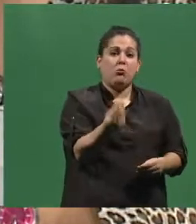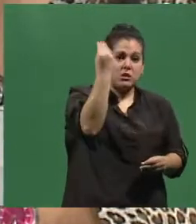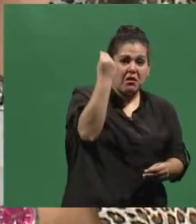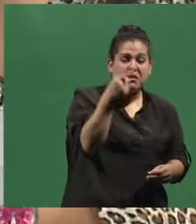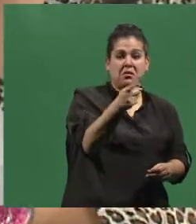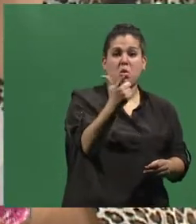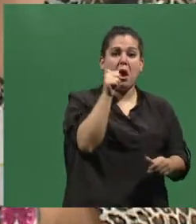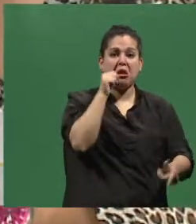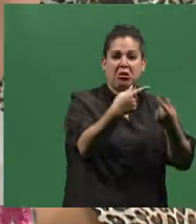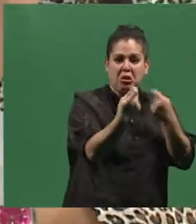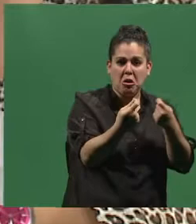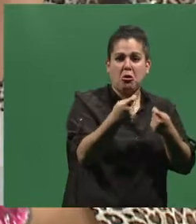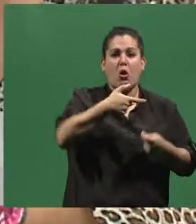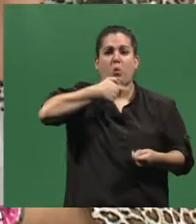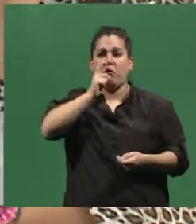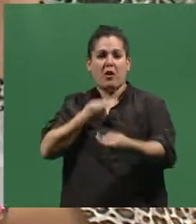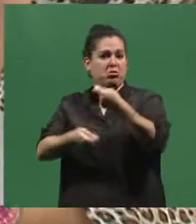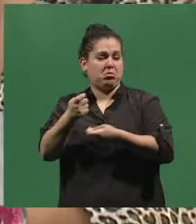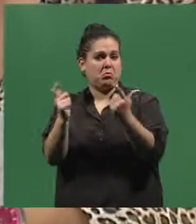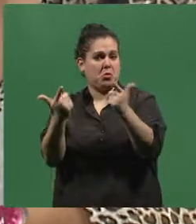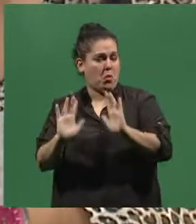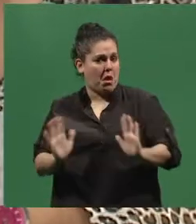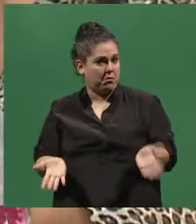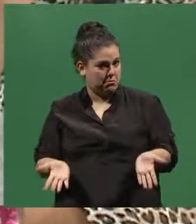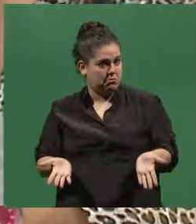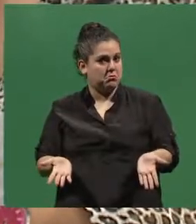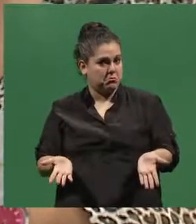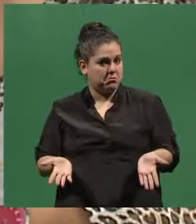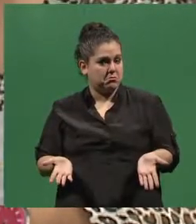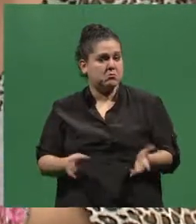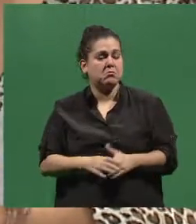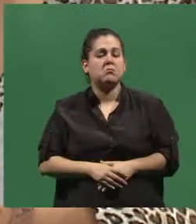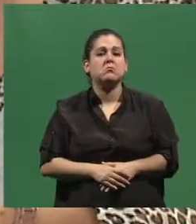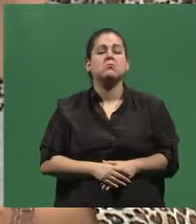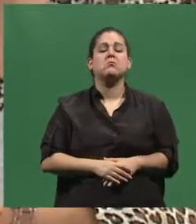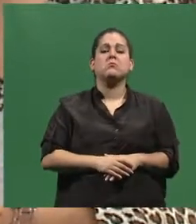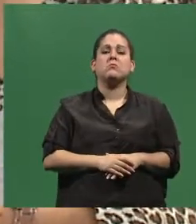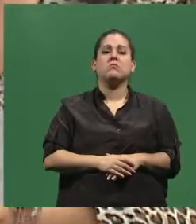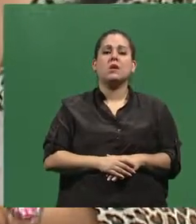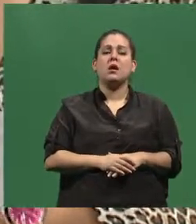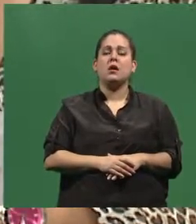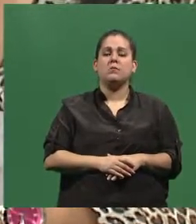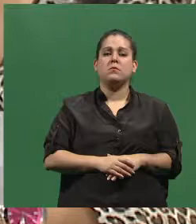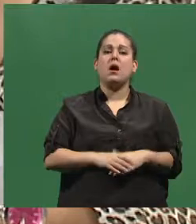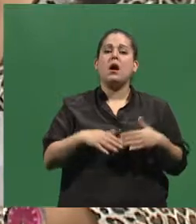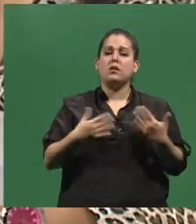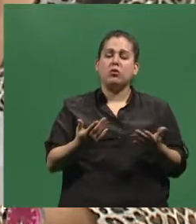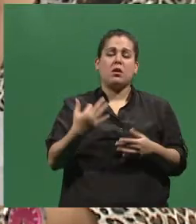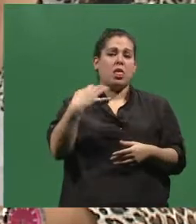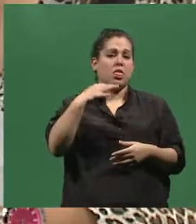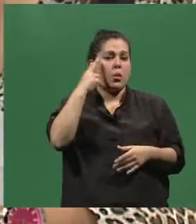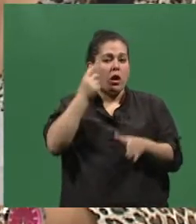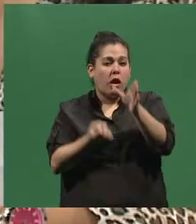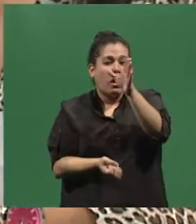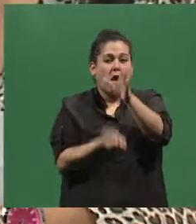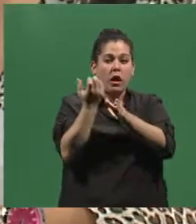kioscos si no tienen un buffet o una cantina, como a veces le llaman en el interior del país. Crear y